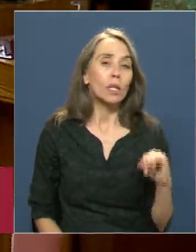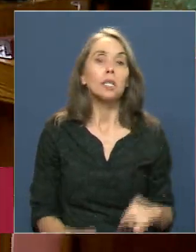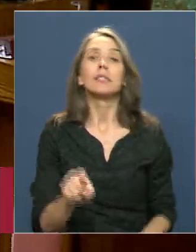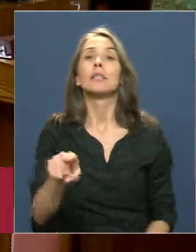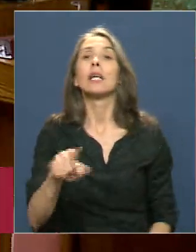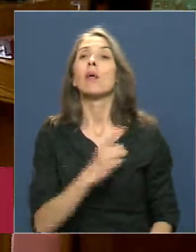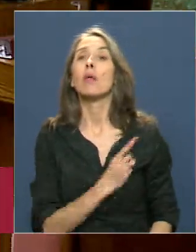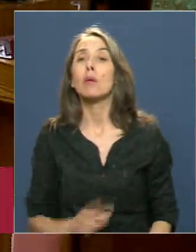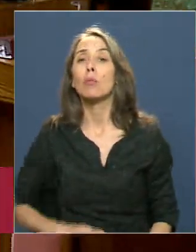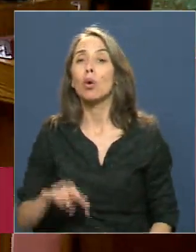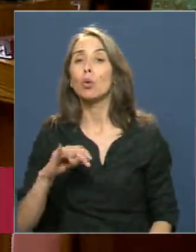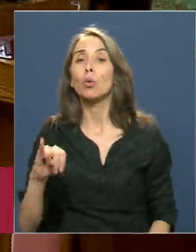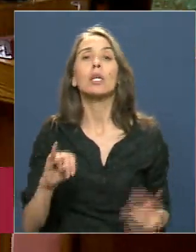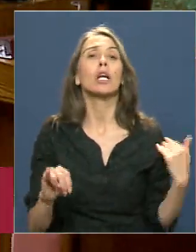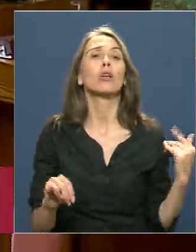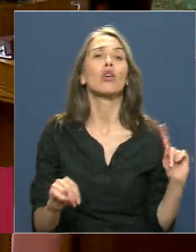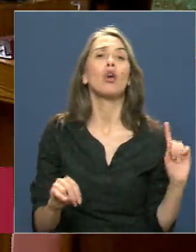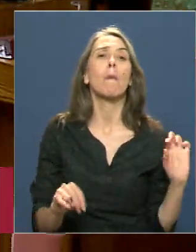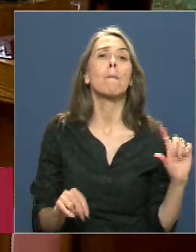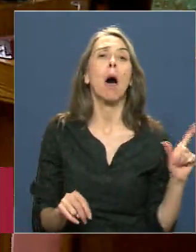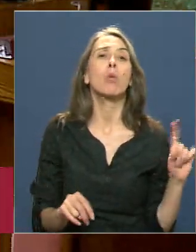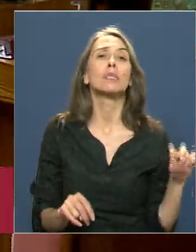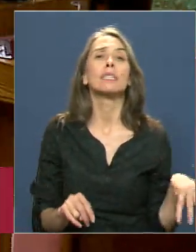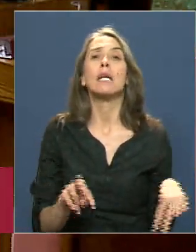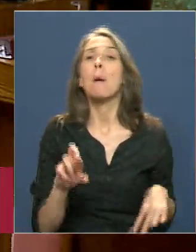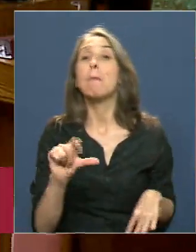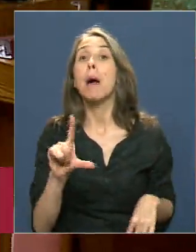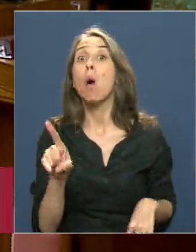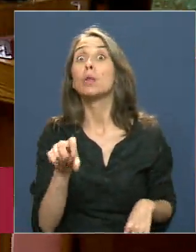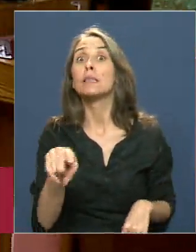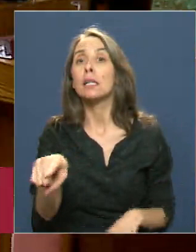Diputado Núñez. Paulsen, diputado Paulsen.